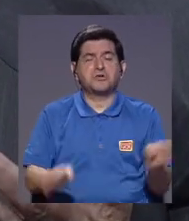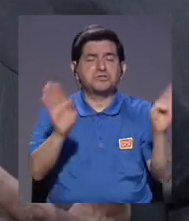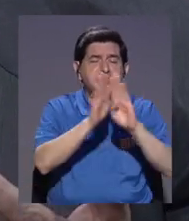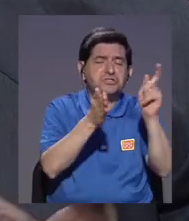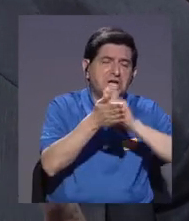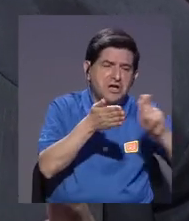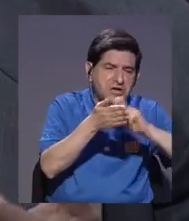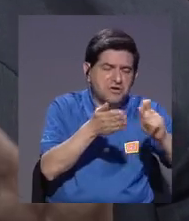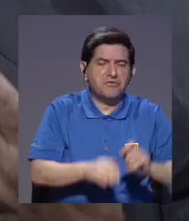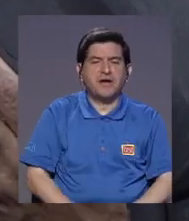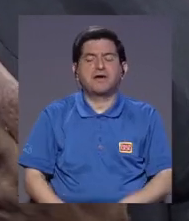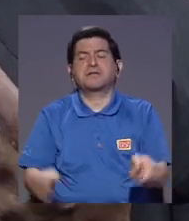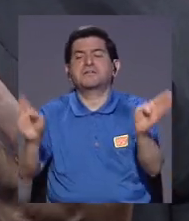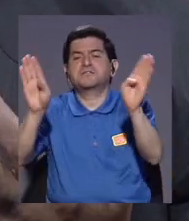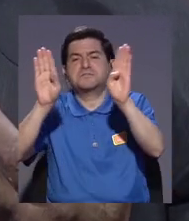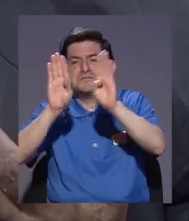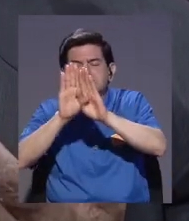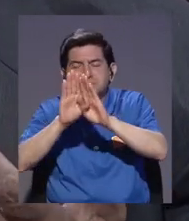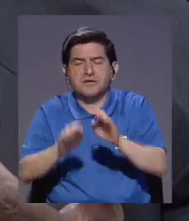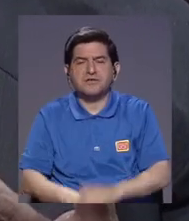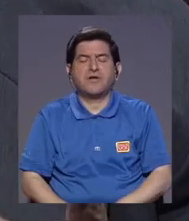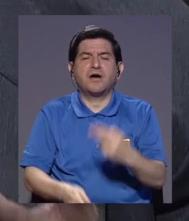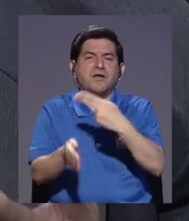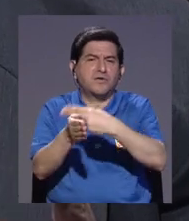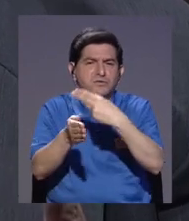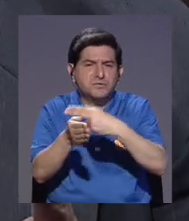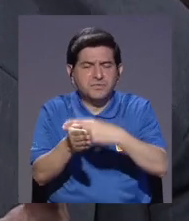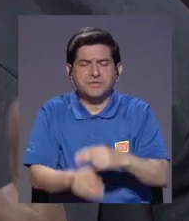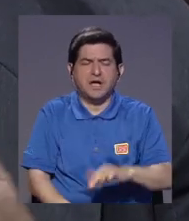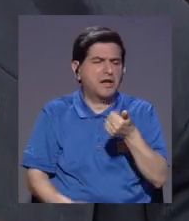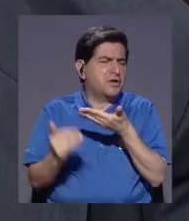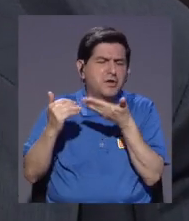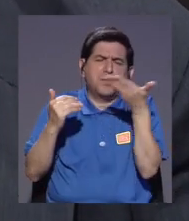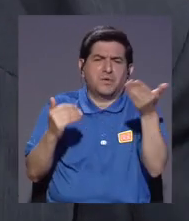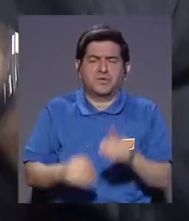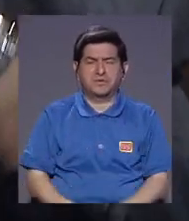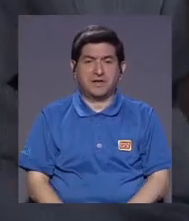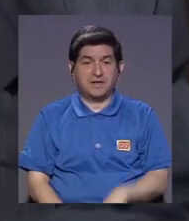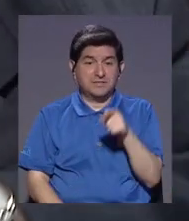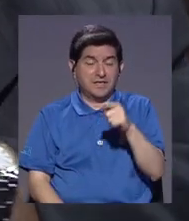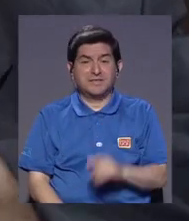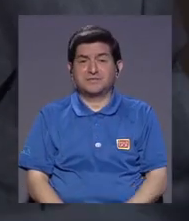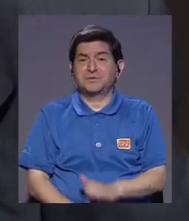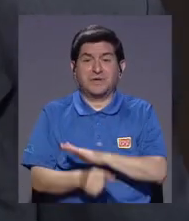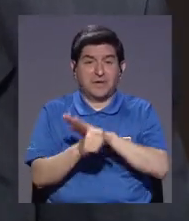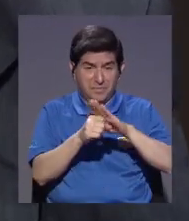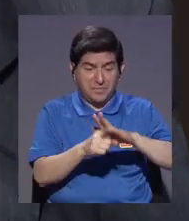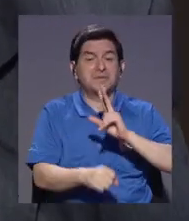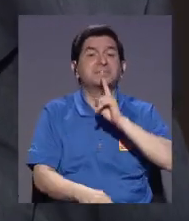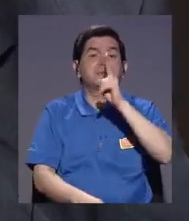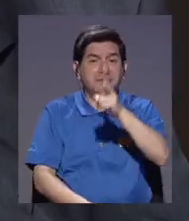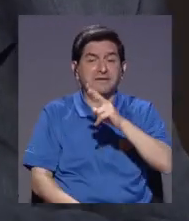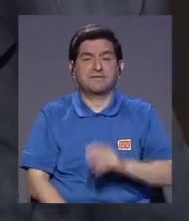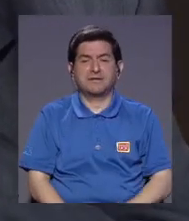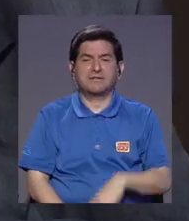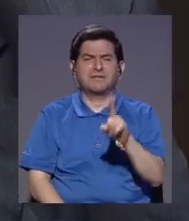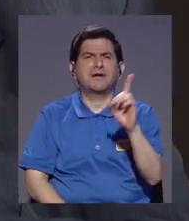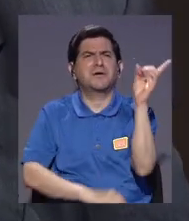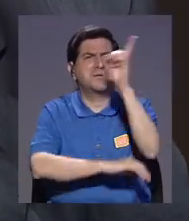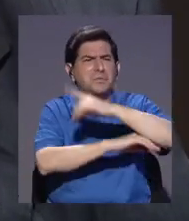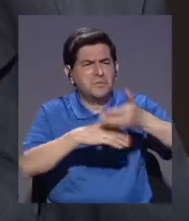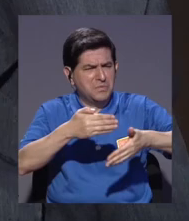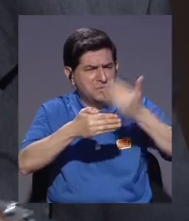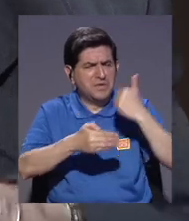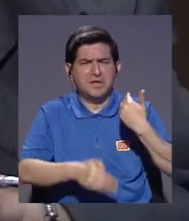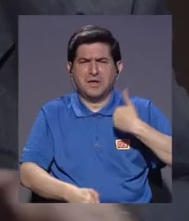escuelas que había que cerrar a hospitales etcétera etcétera es absolutamente cierto un día de